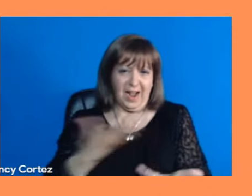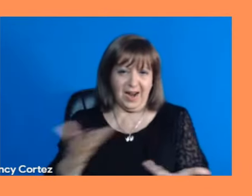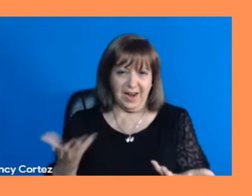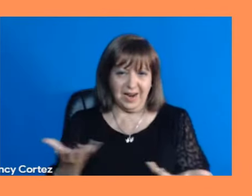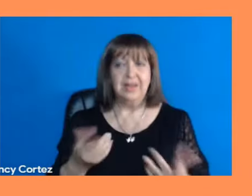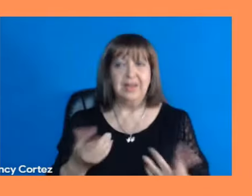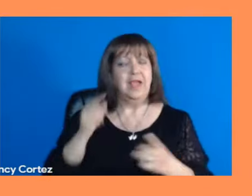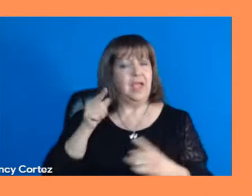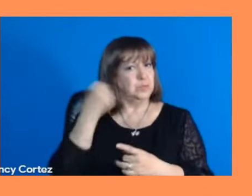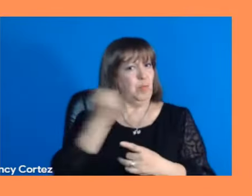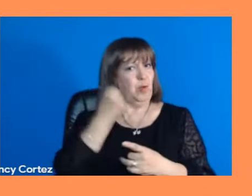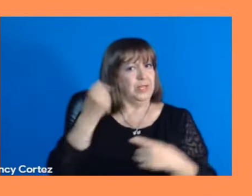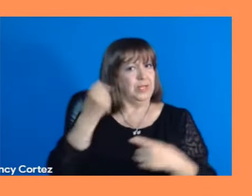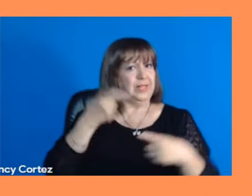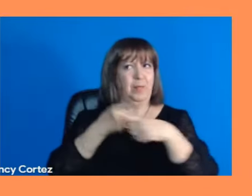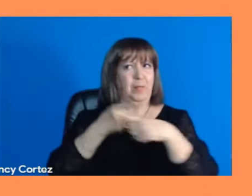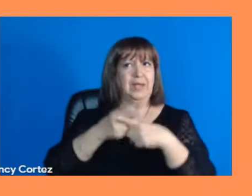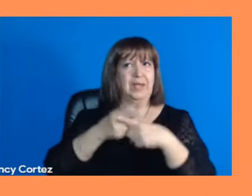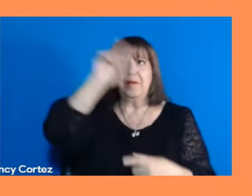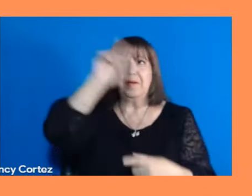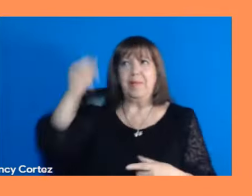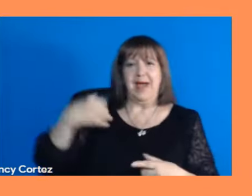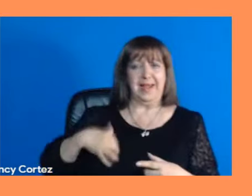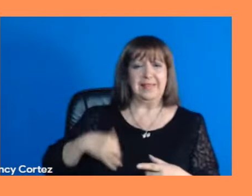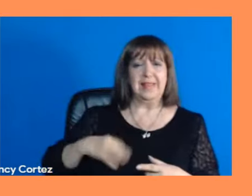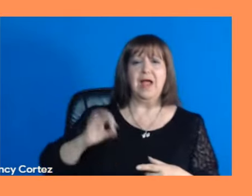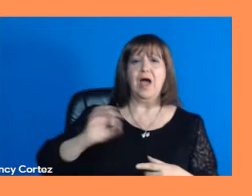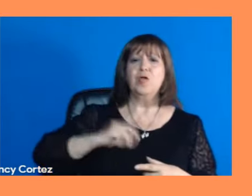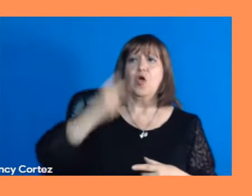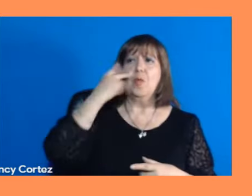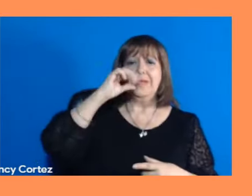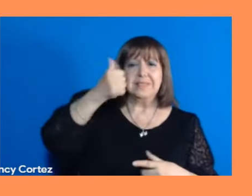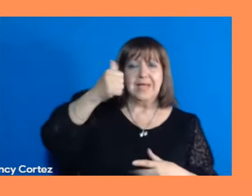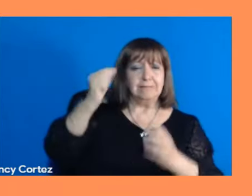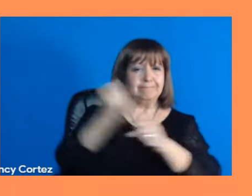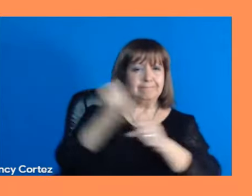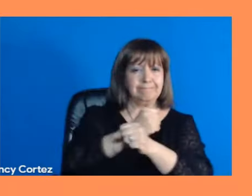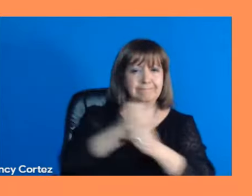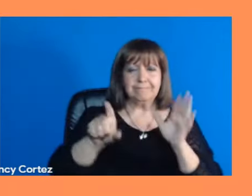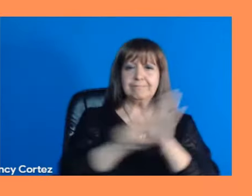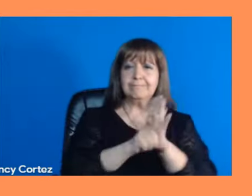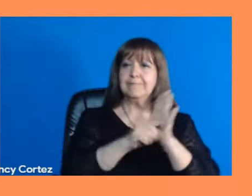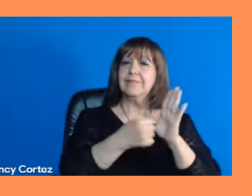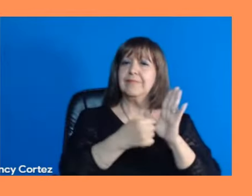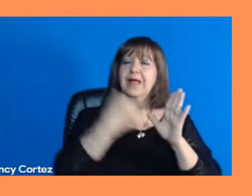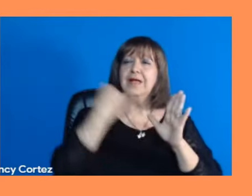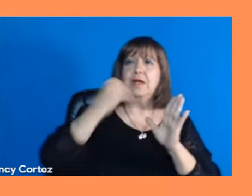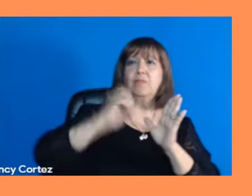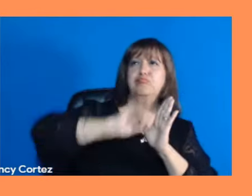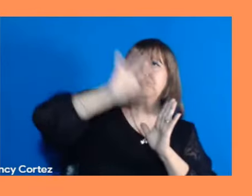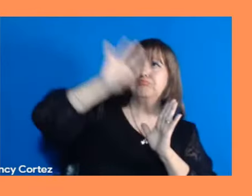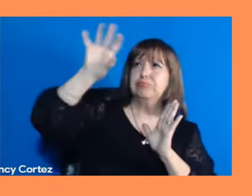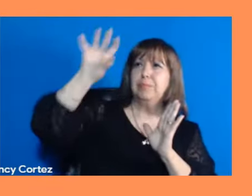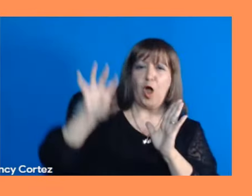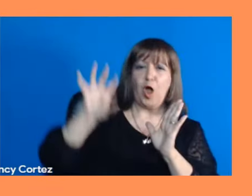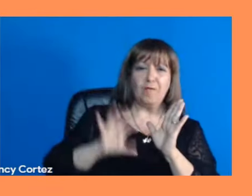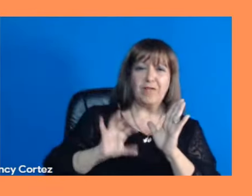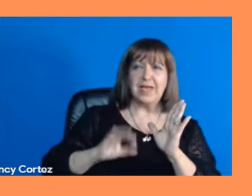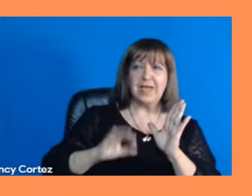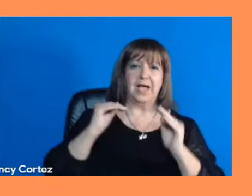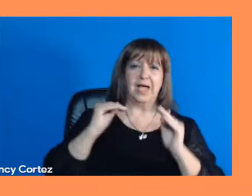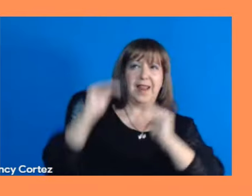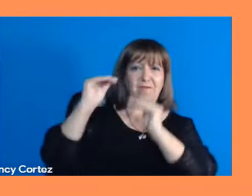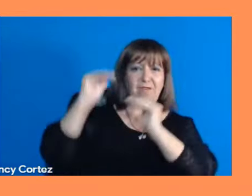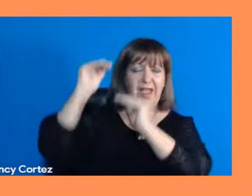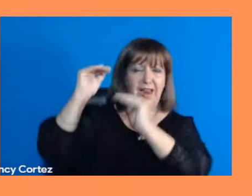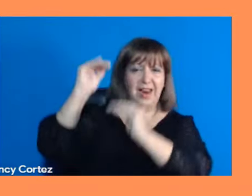Su sanción en el año 2006 prescribe su aplicación en todo el país, en todos los niveles. La ESI implica cambios profundos